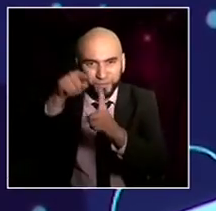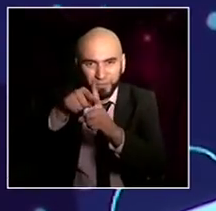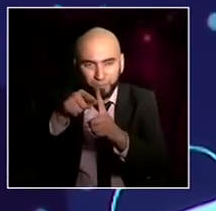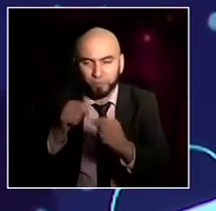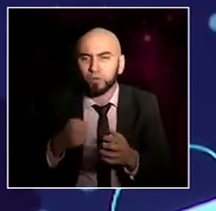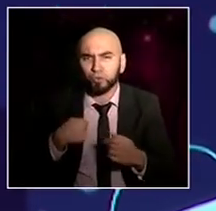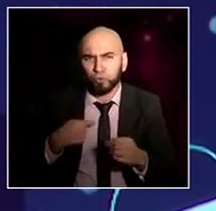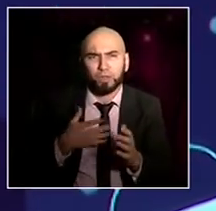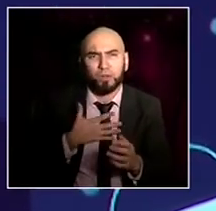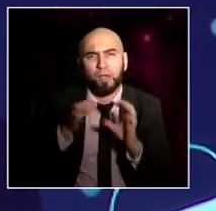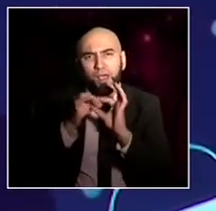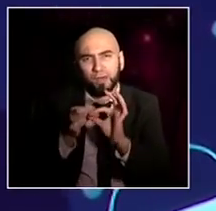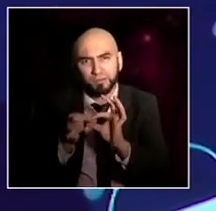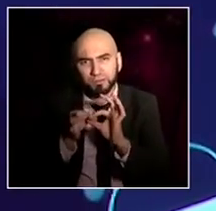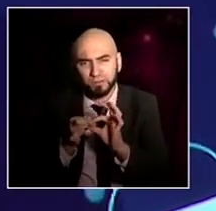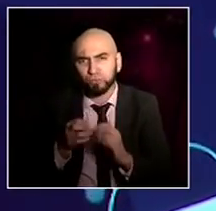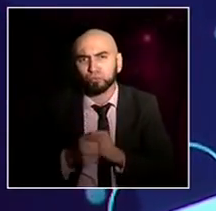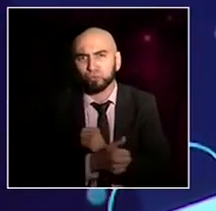speakers,